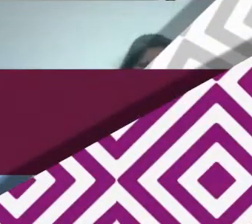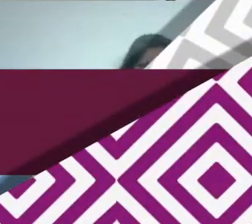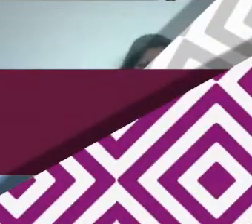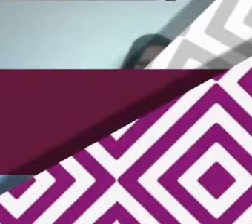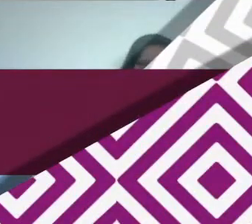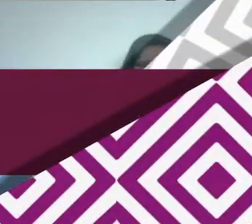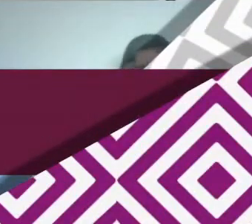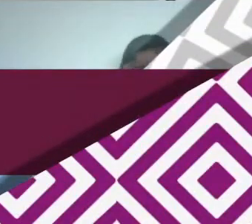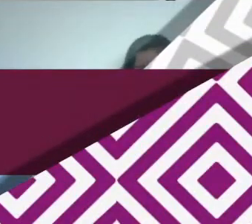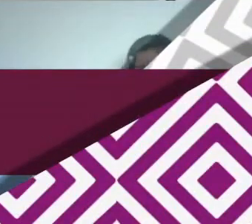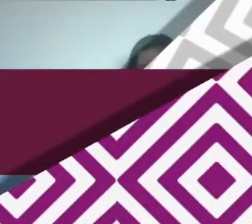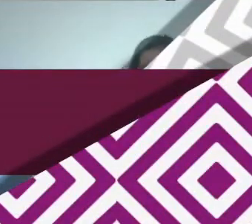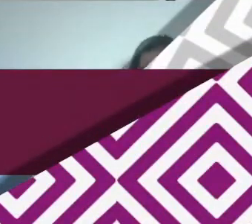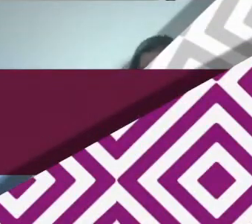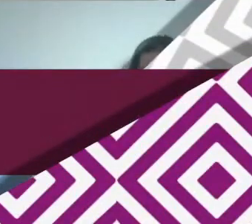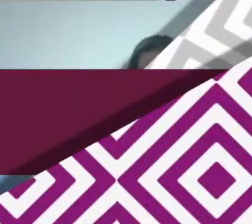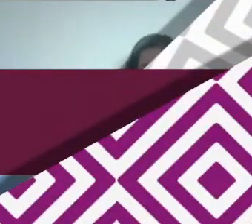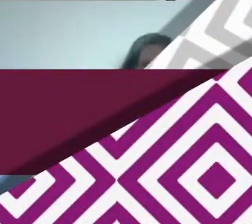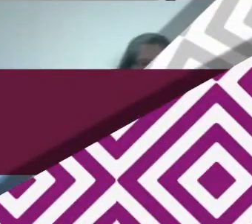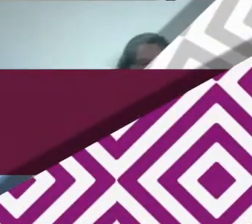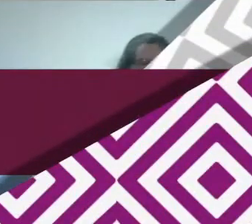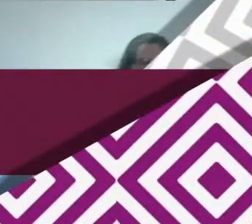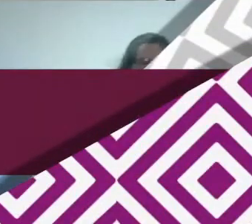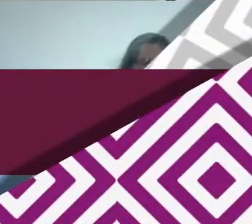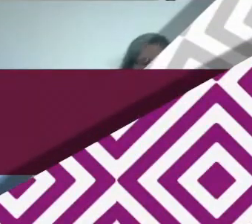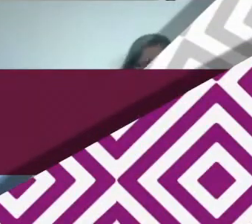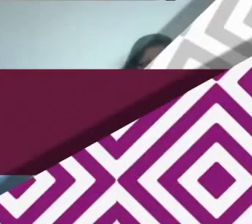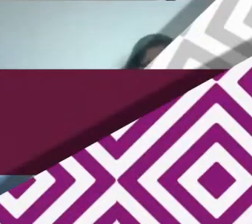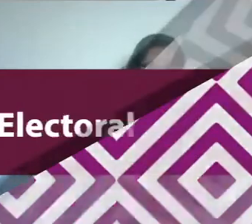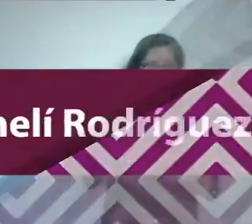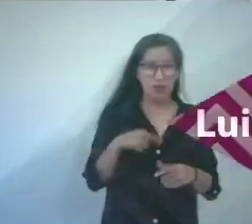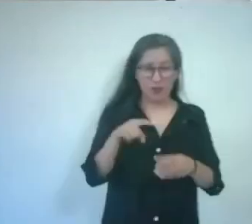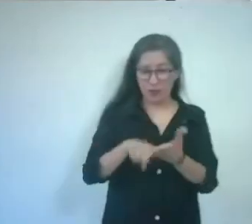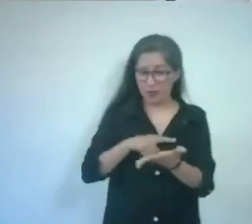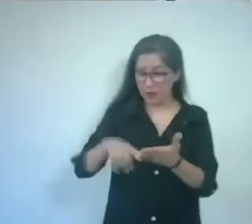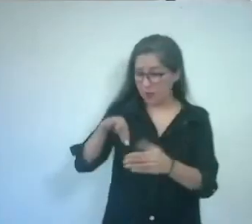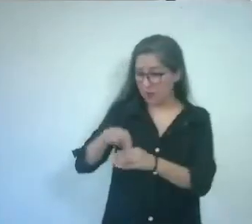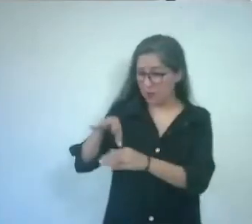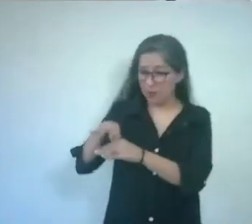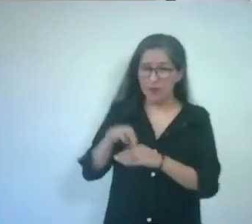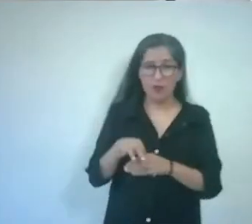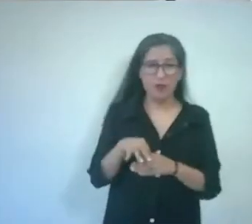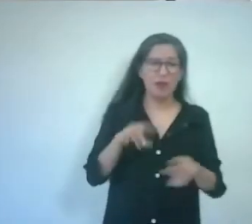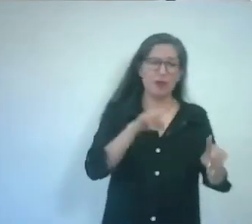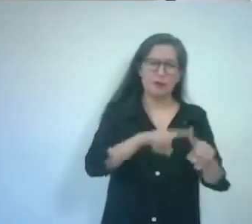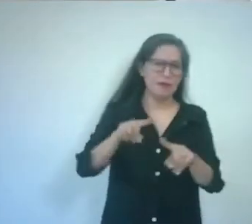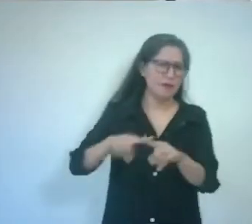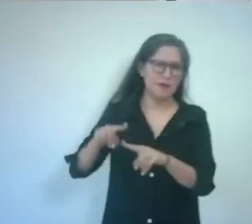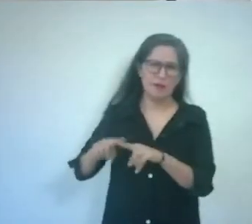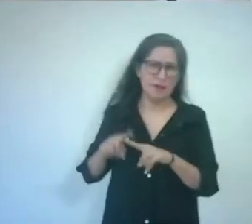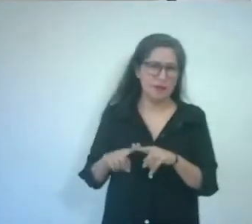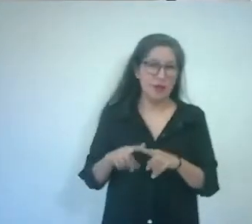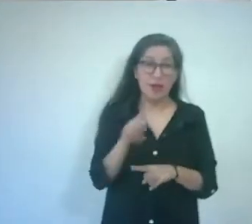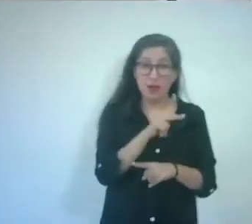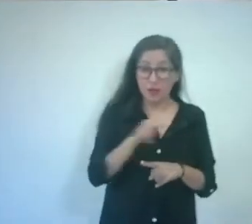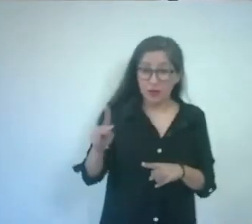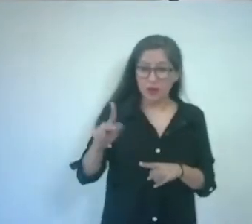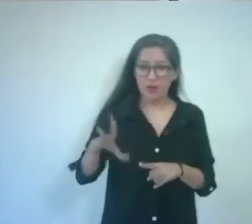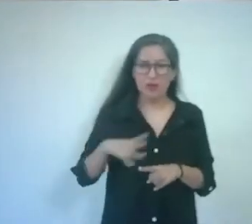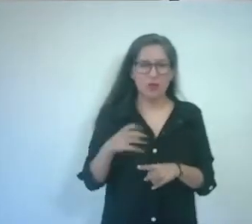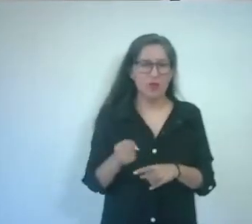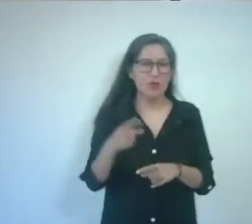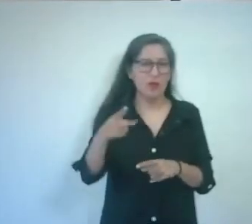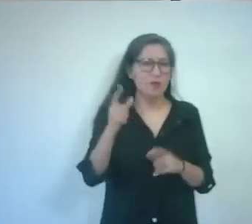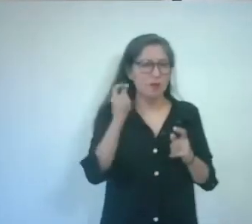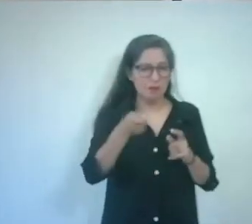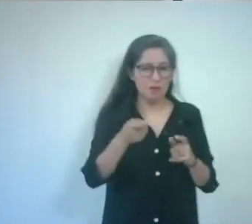sencilla. Les diré que todos los procesos electorales son diferentes. Todos nos han ofrecido retos particulares. Ya se han mencionado